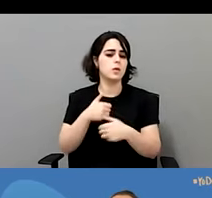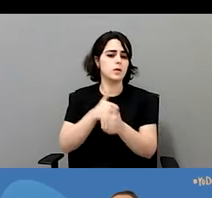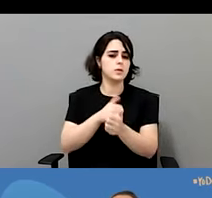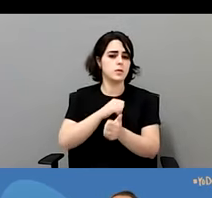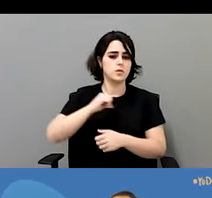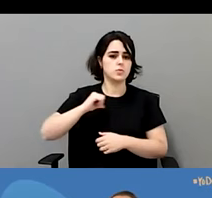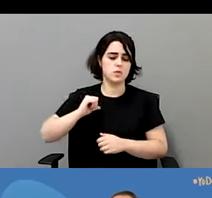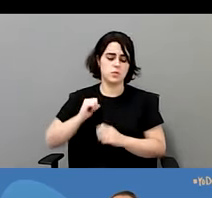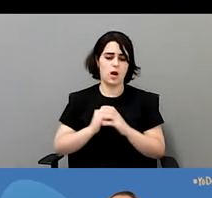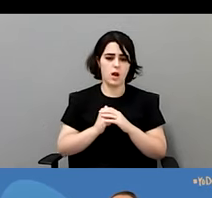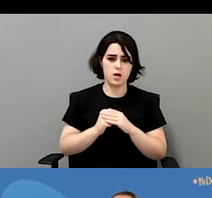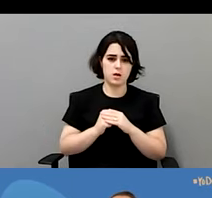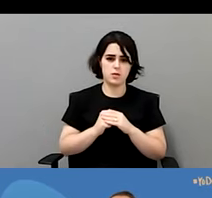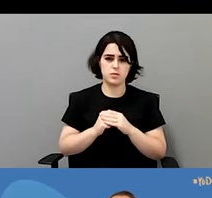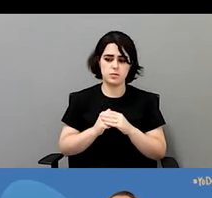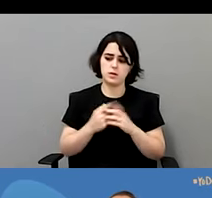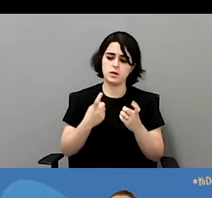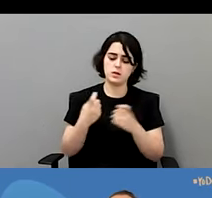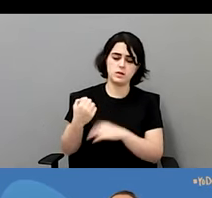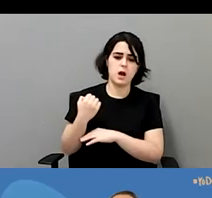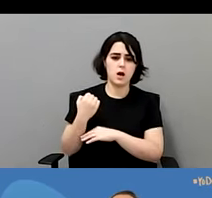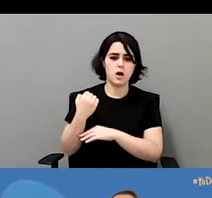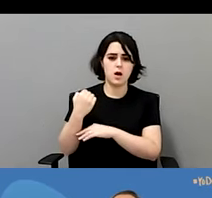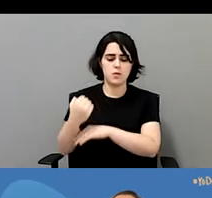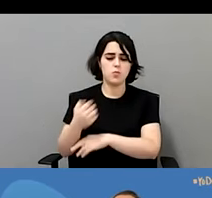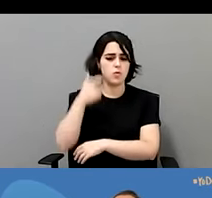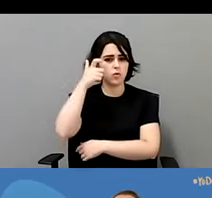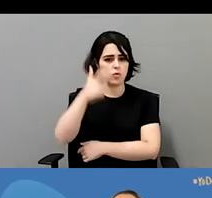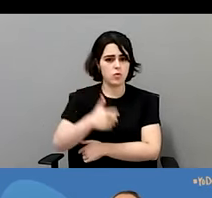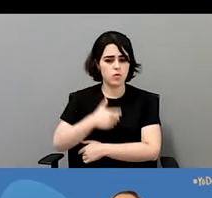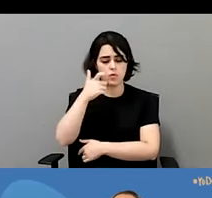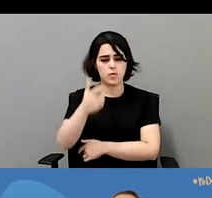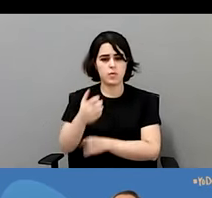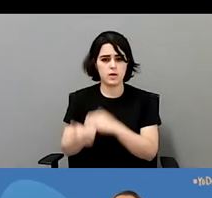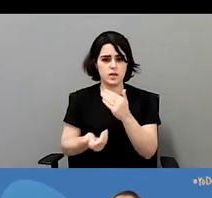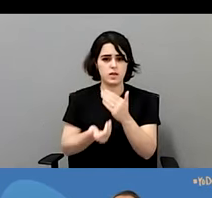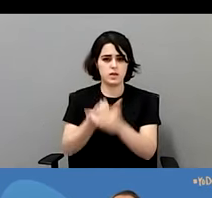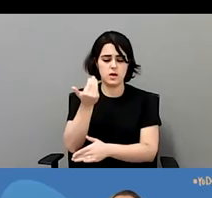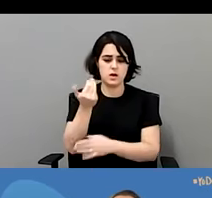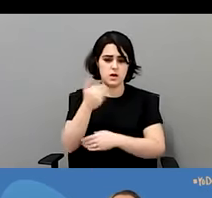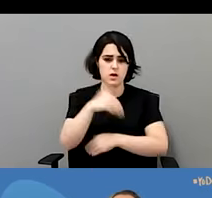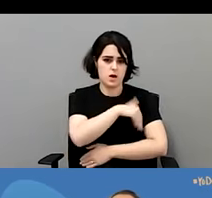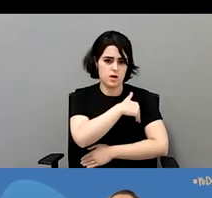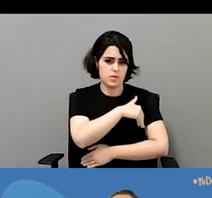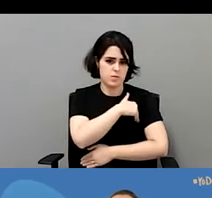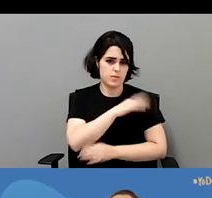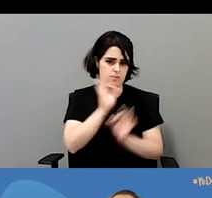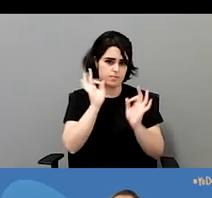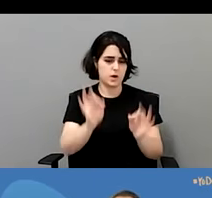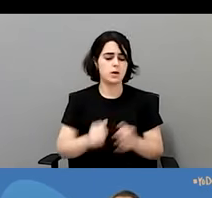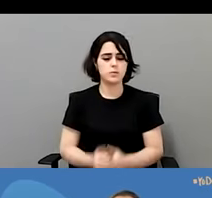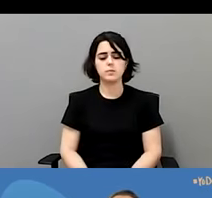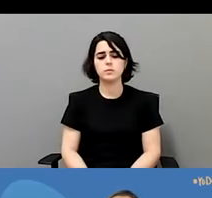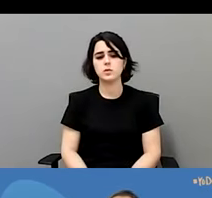presta apoyo durante la jornada académica. Yo,